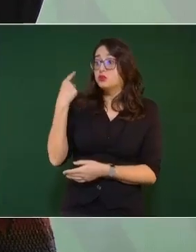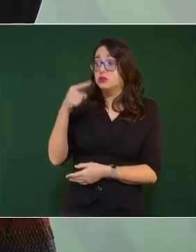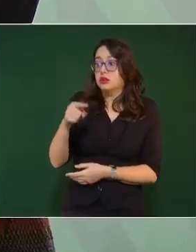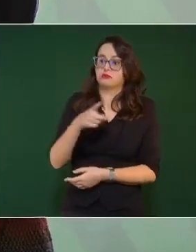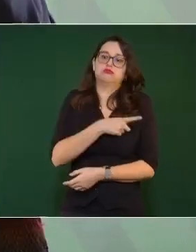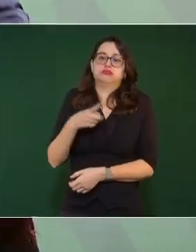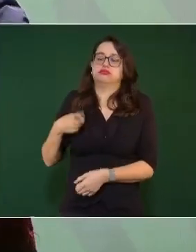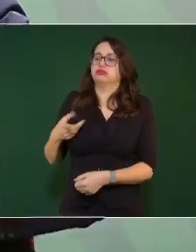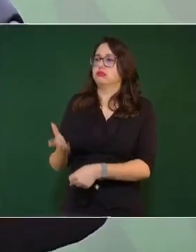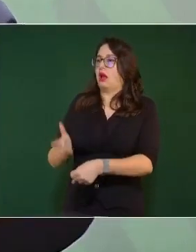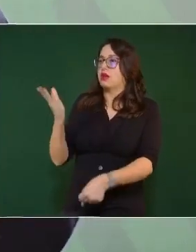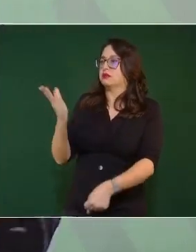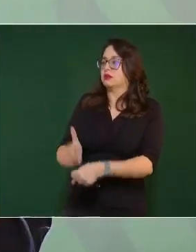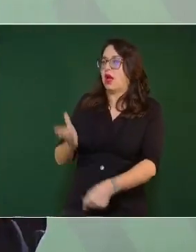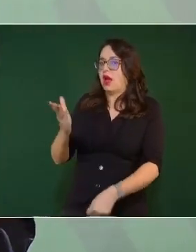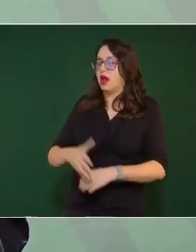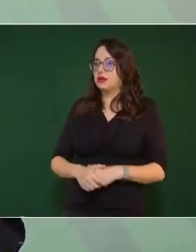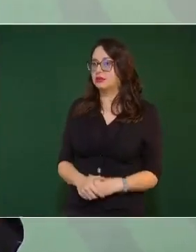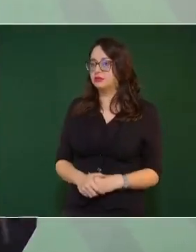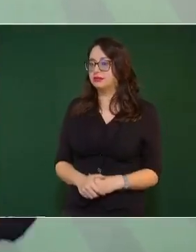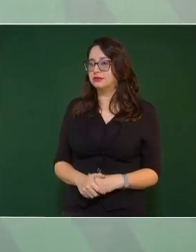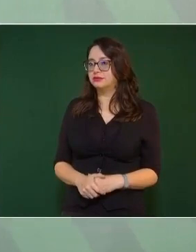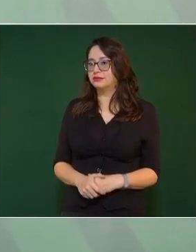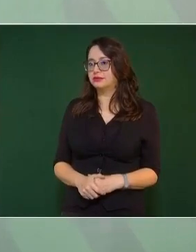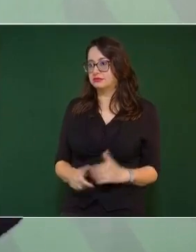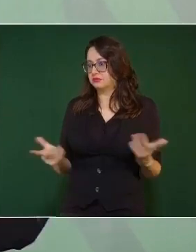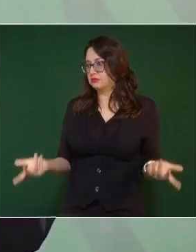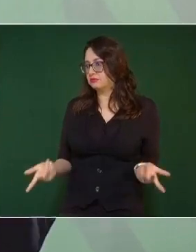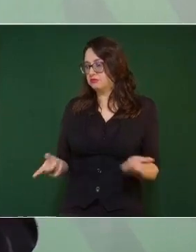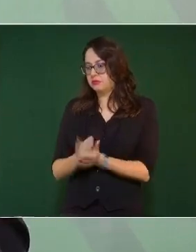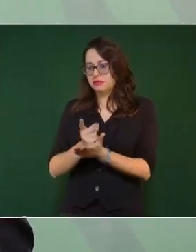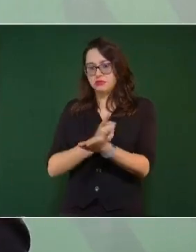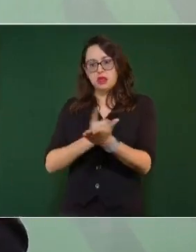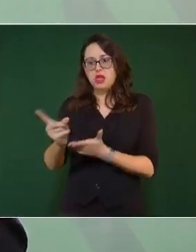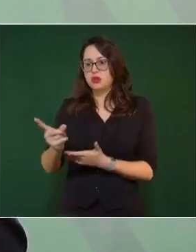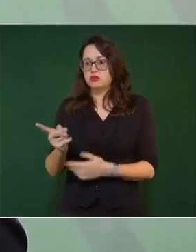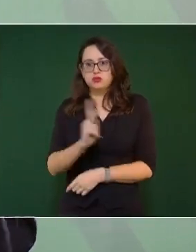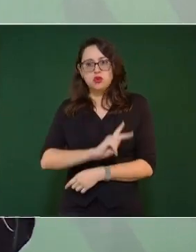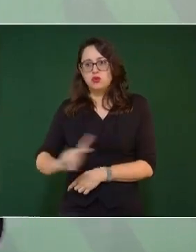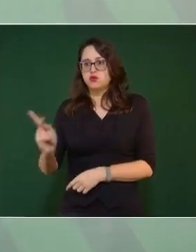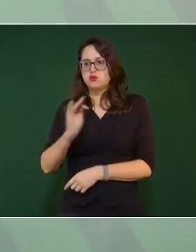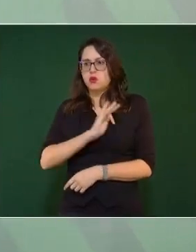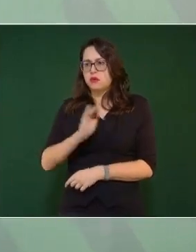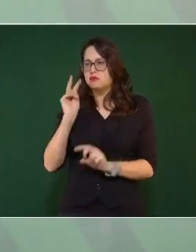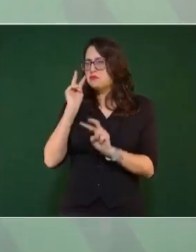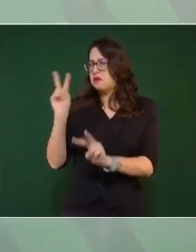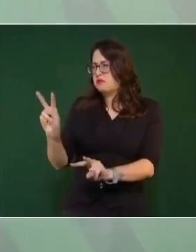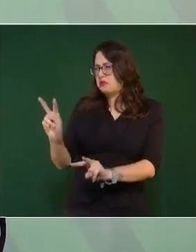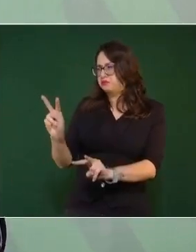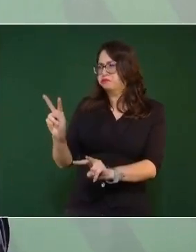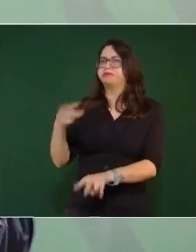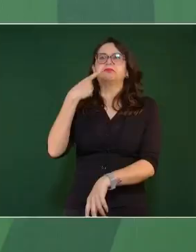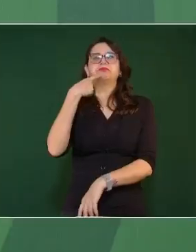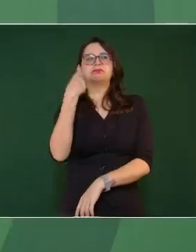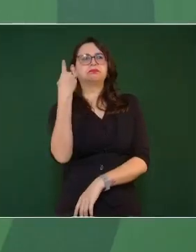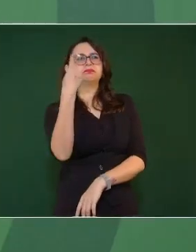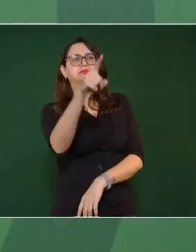Y tenemos ese derecho a denunciar. Nosotros no lo